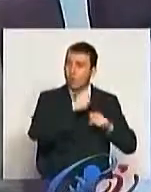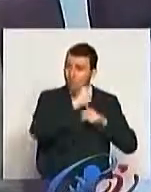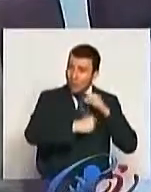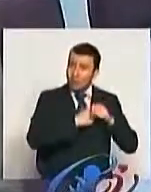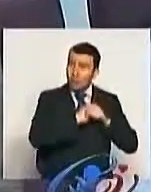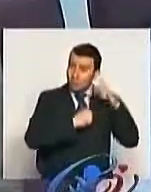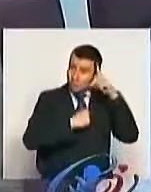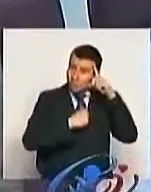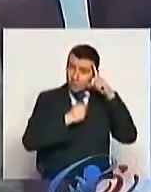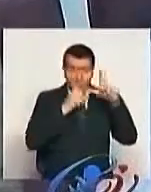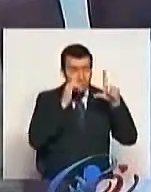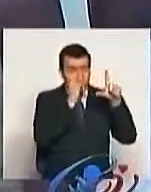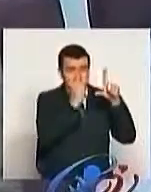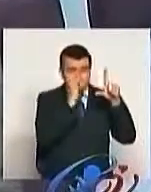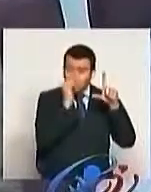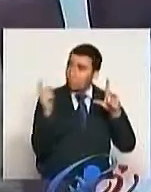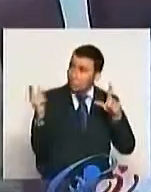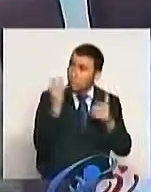¿Me escucha?